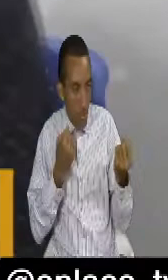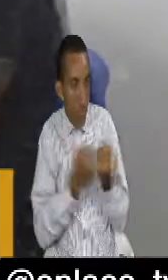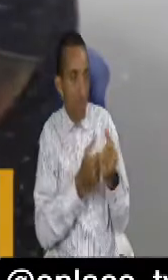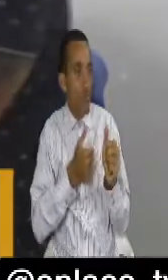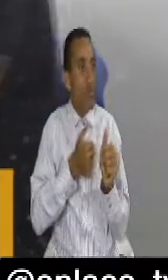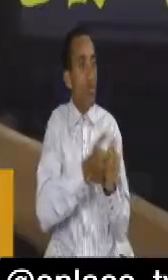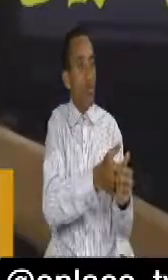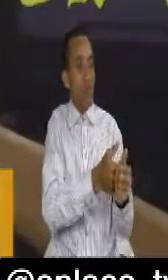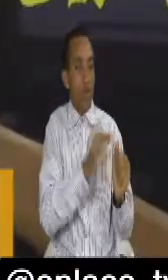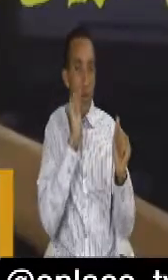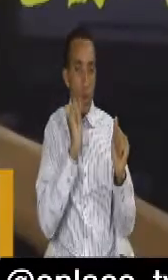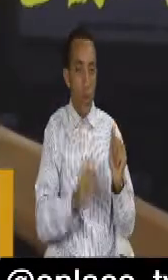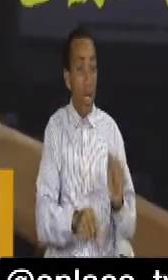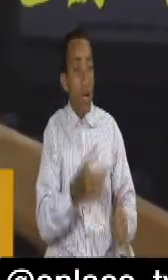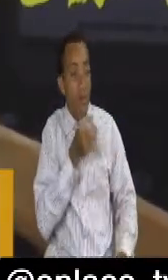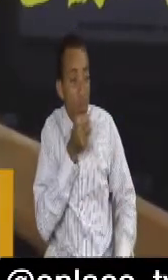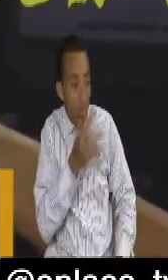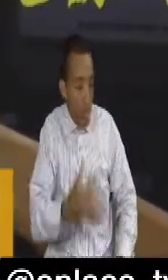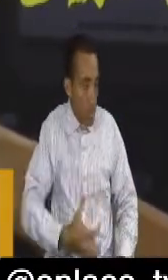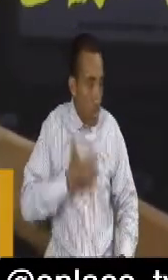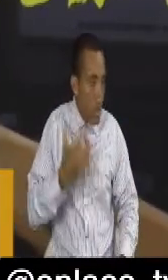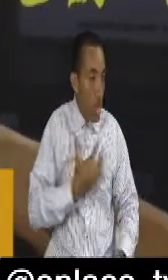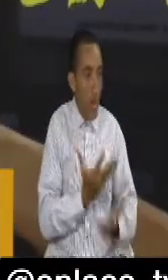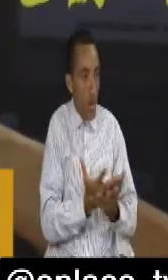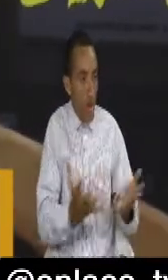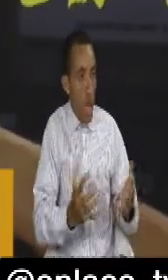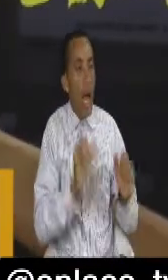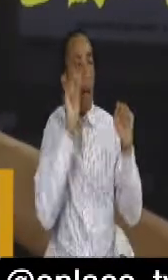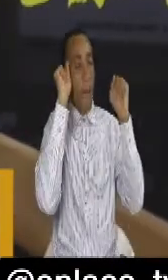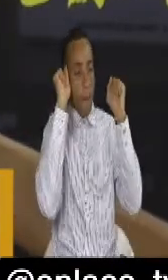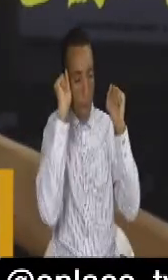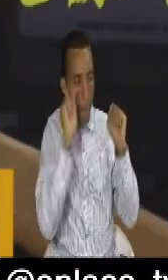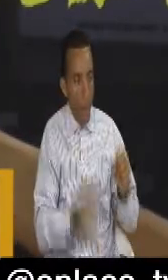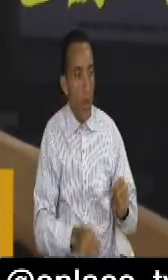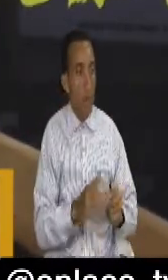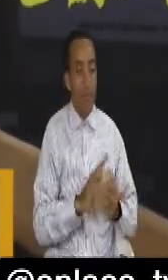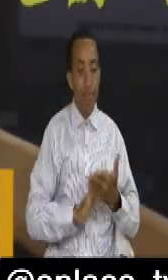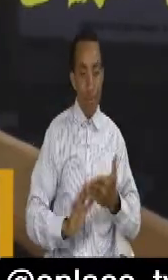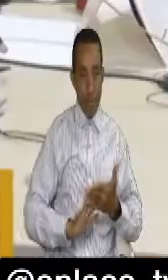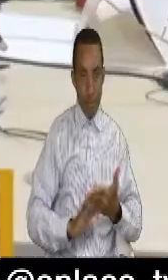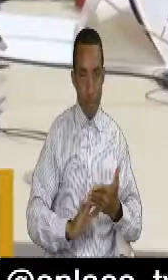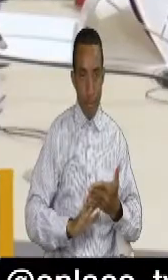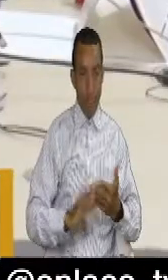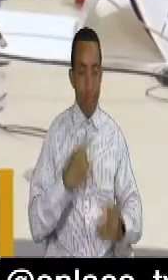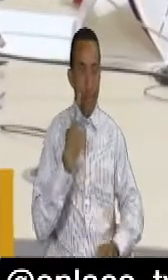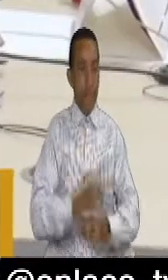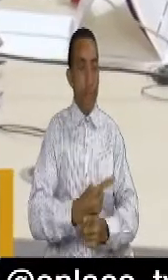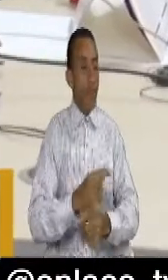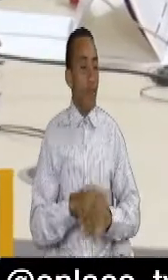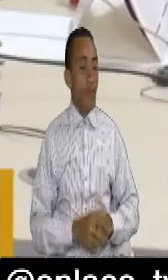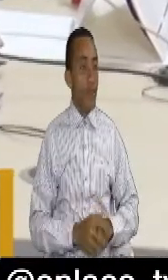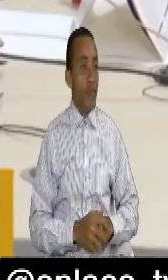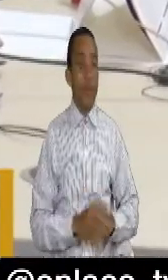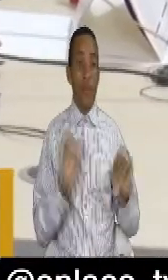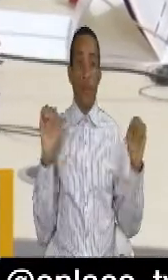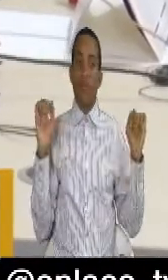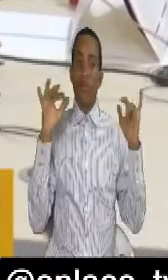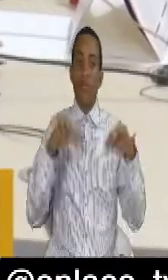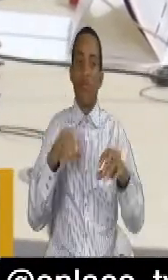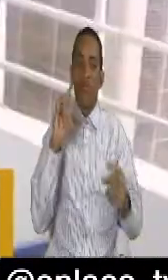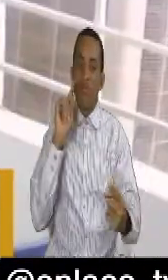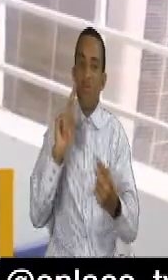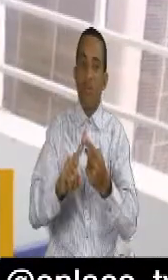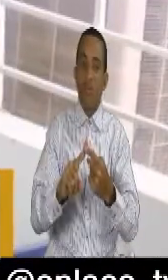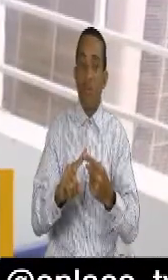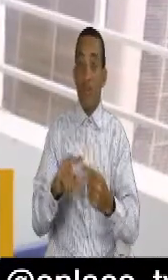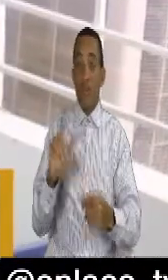a tramitarle estas quejas para que las mismas sean de alguna forma resueltas de forma oportuna. Se busca con este encuentro dar a conocer a la Superintendencia